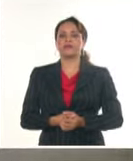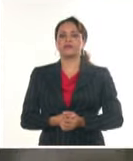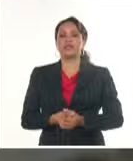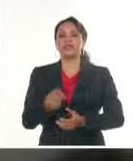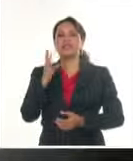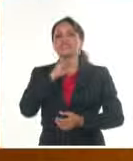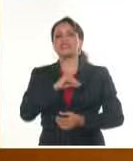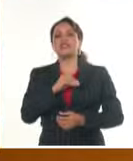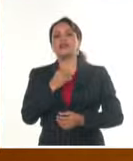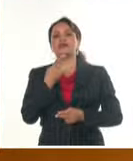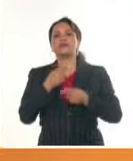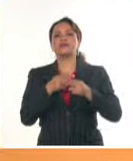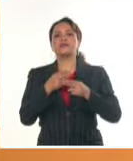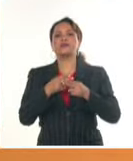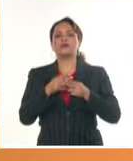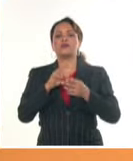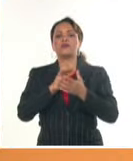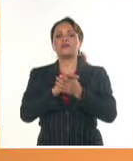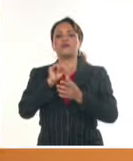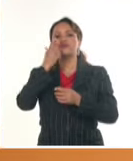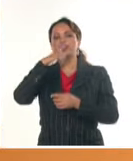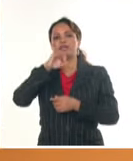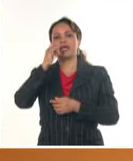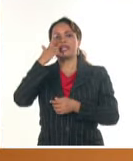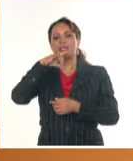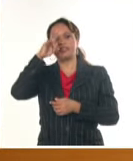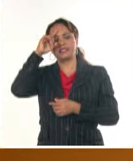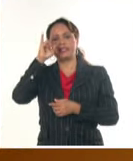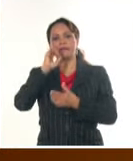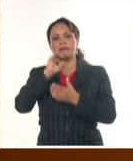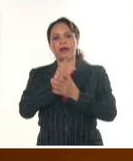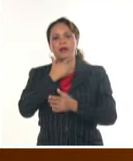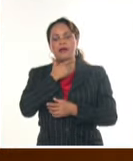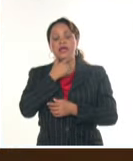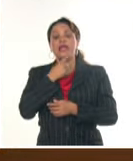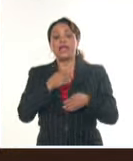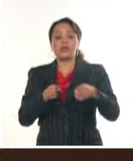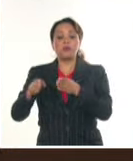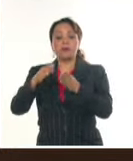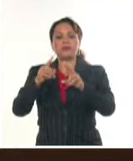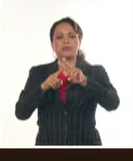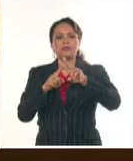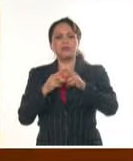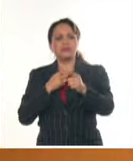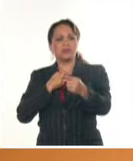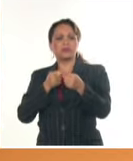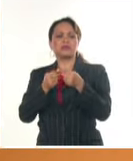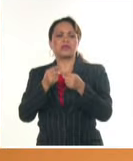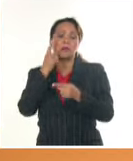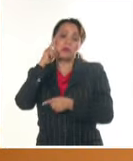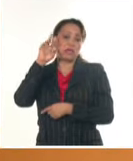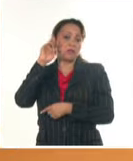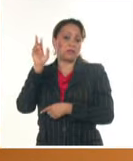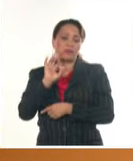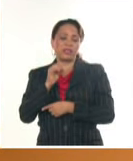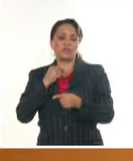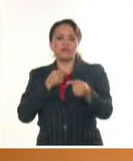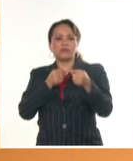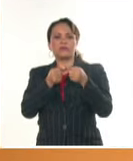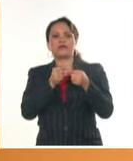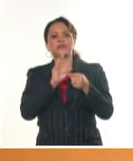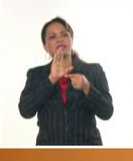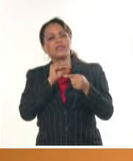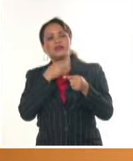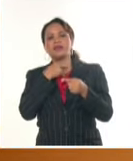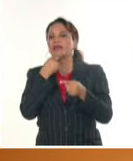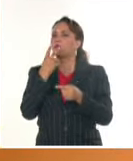de la musicalísima. En algún pasillo de la televisión yo me acerqué a ella, ella no debe ni recordarlo, yo me acerqué y le dije que qué